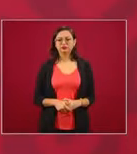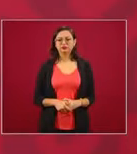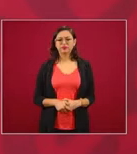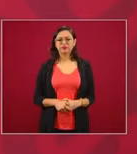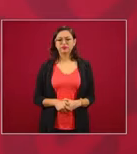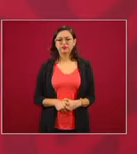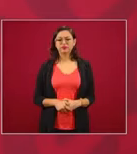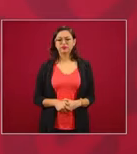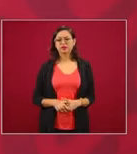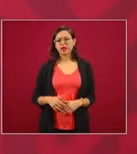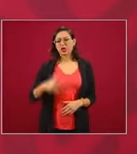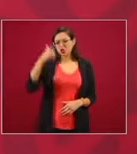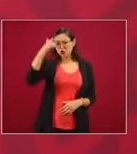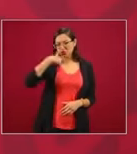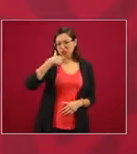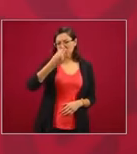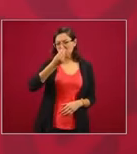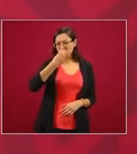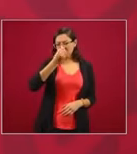algunos empresarios